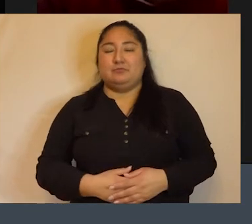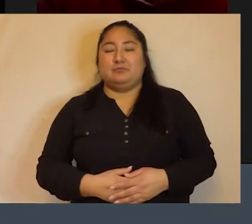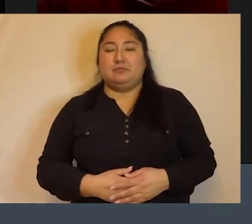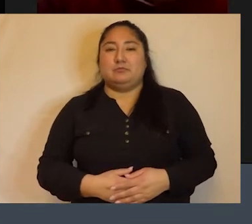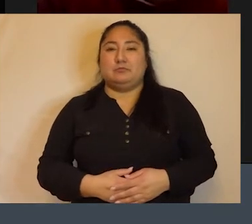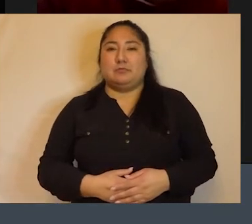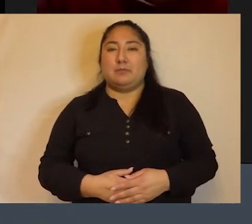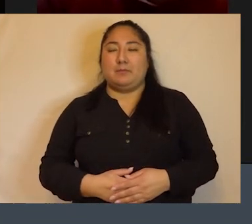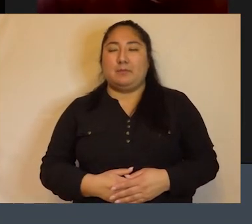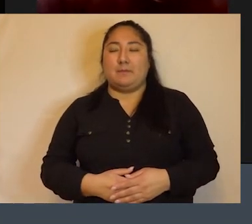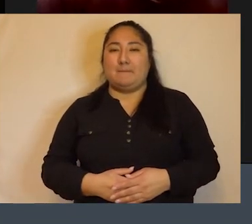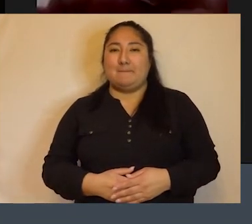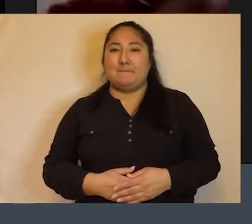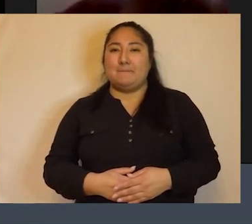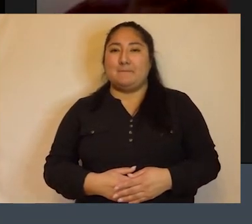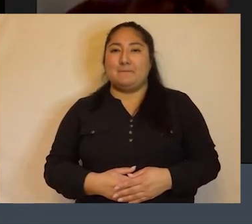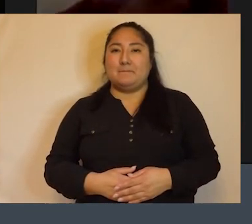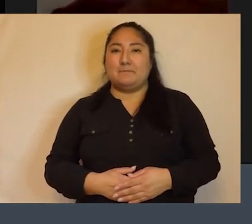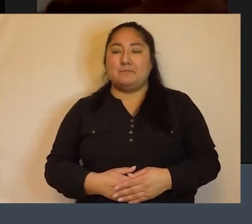retiro.